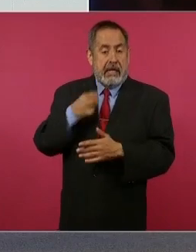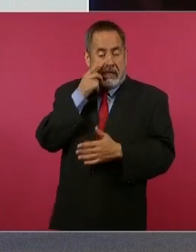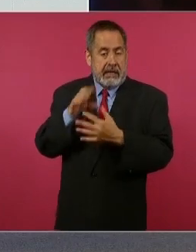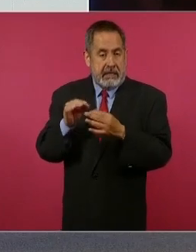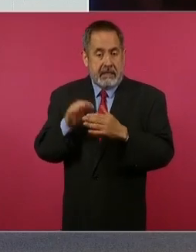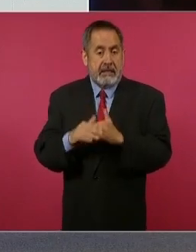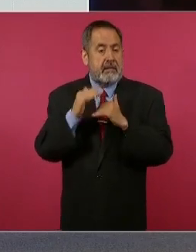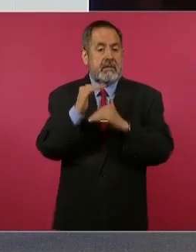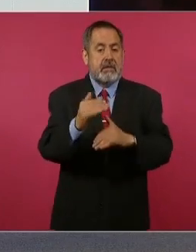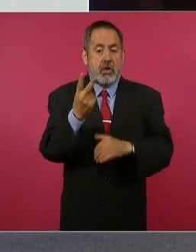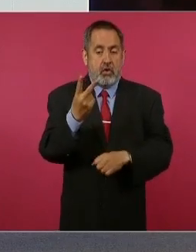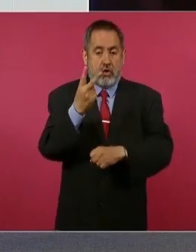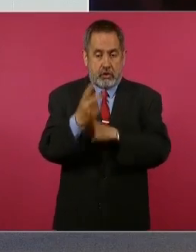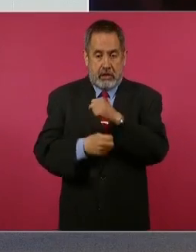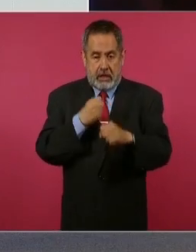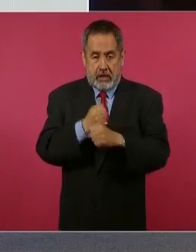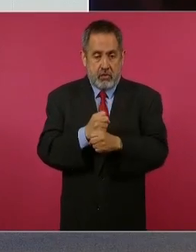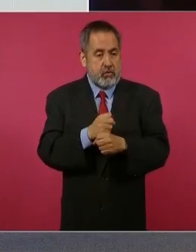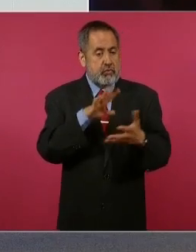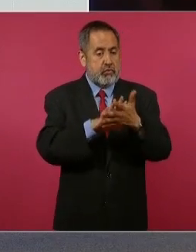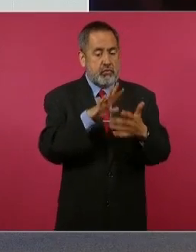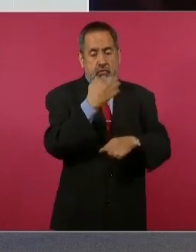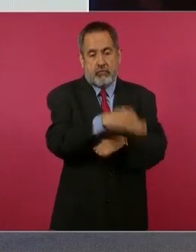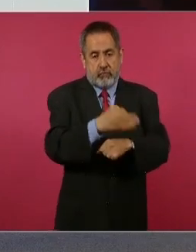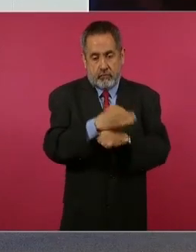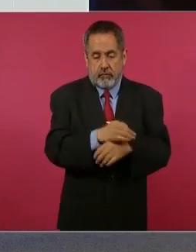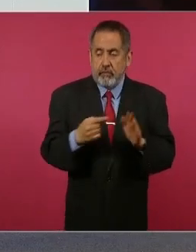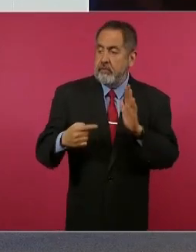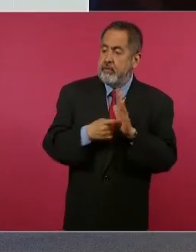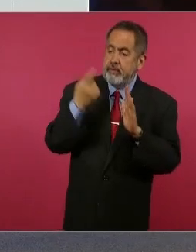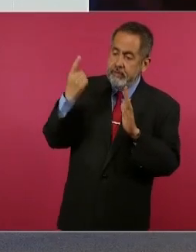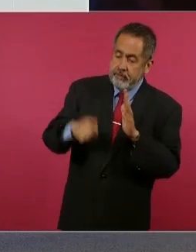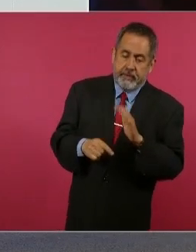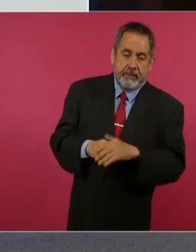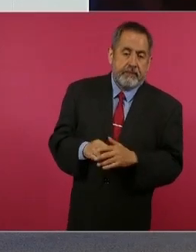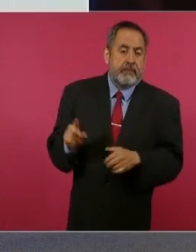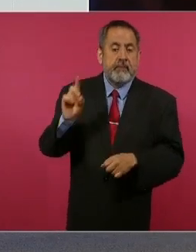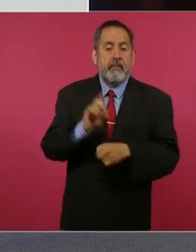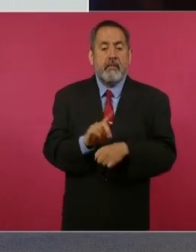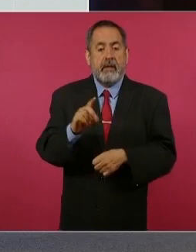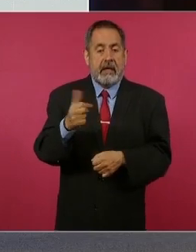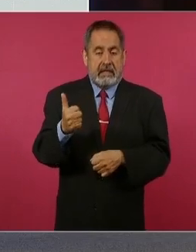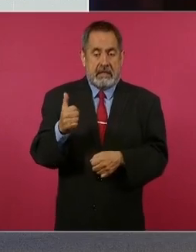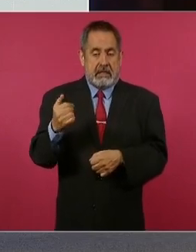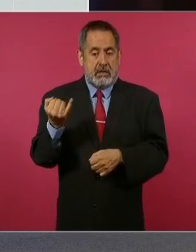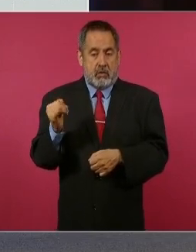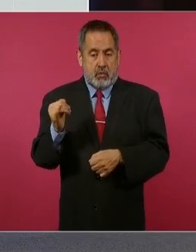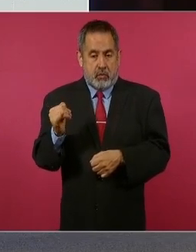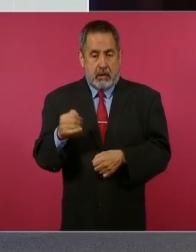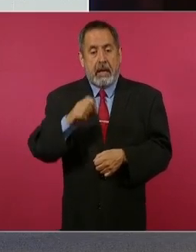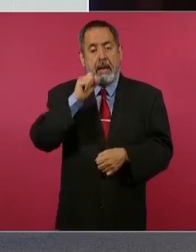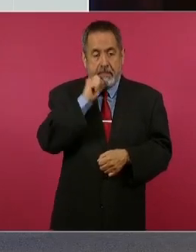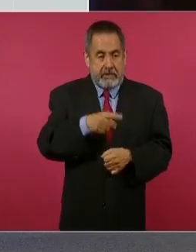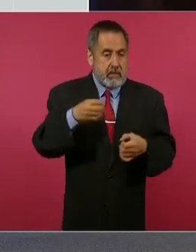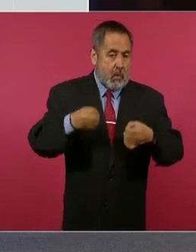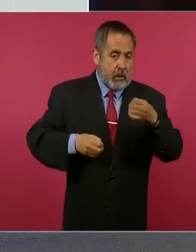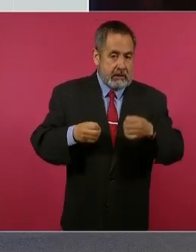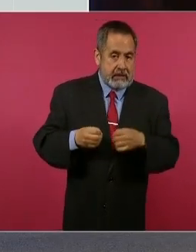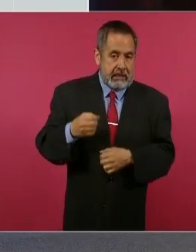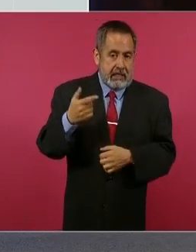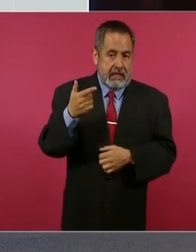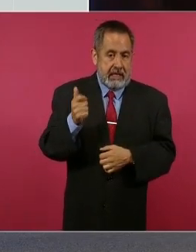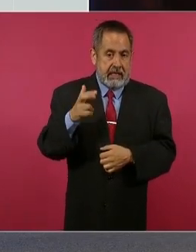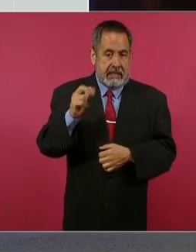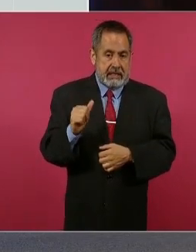un máximo de dos años de prisión preventiva. Y fue hasta el día 6 de junio que la misma jueza García